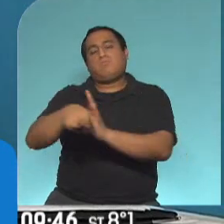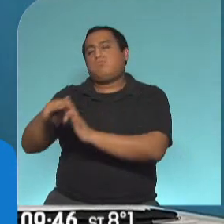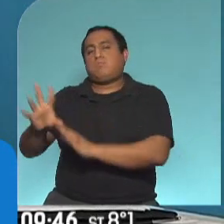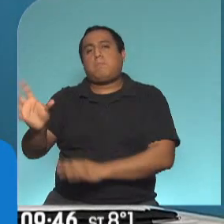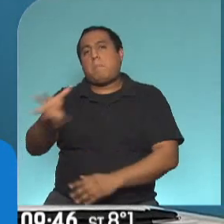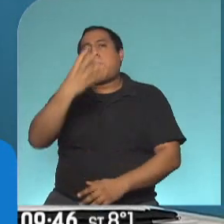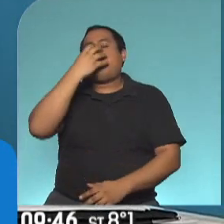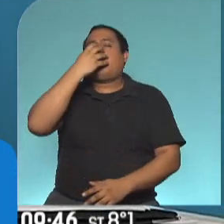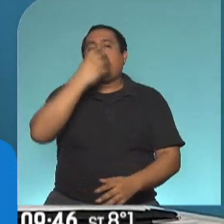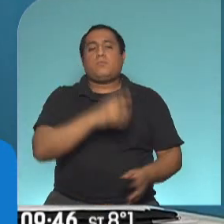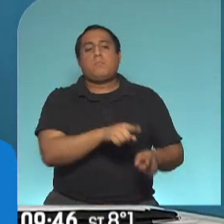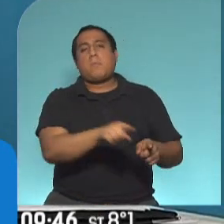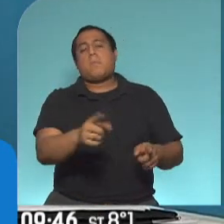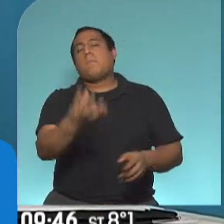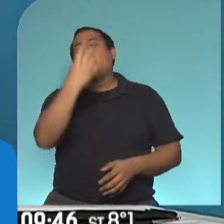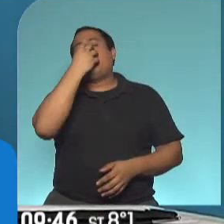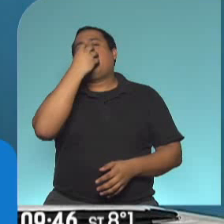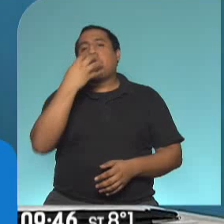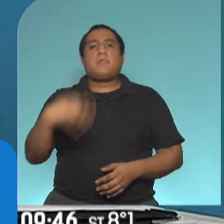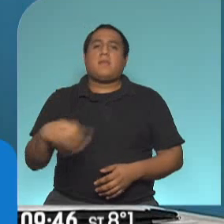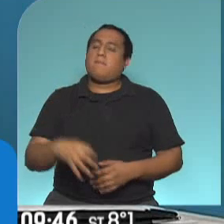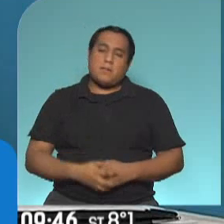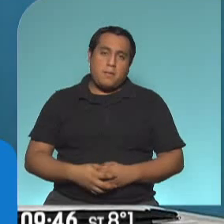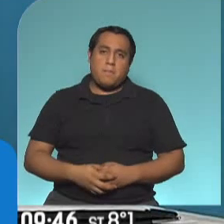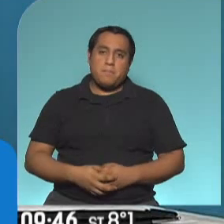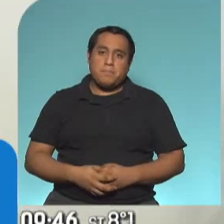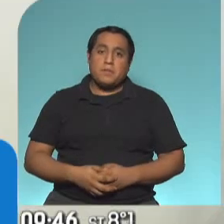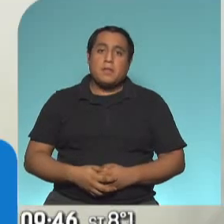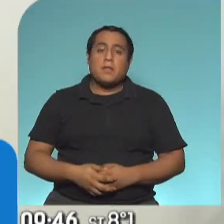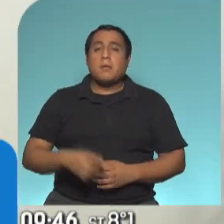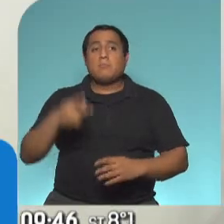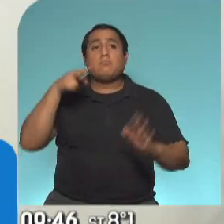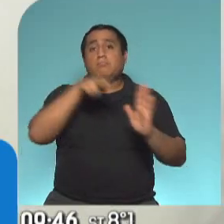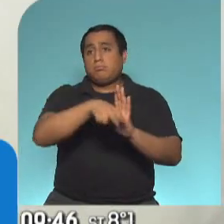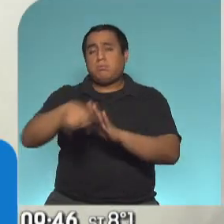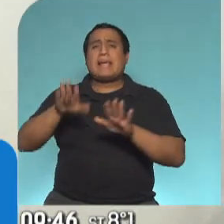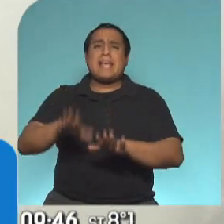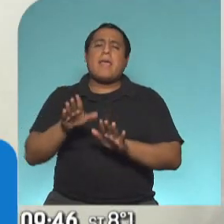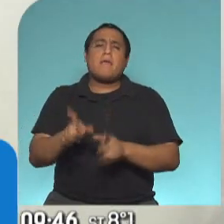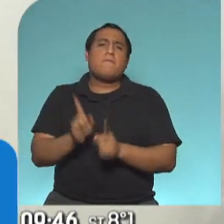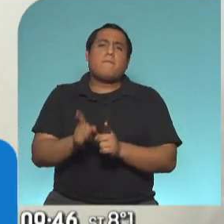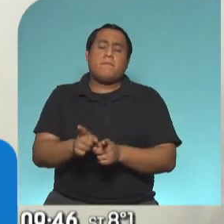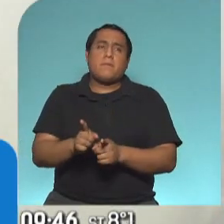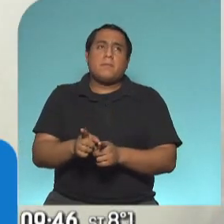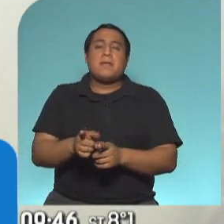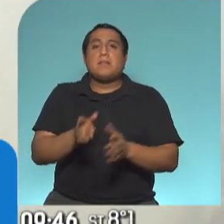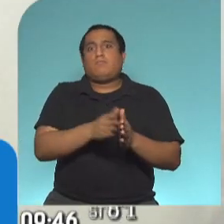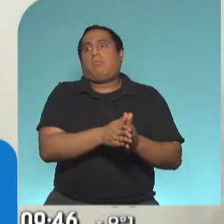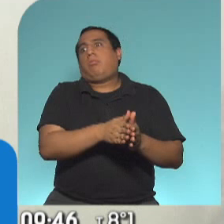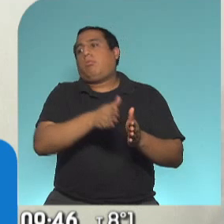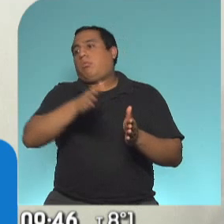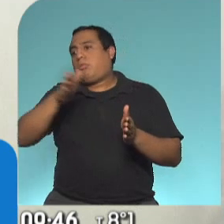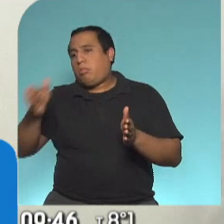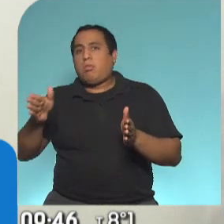conectados a un respirador la estadía promedio de estos pacientes en nuestra unidad también es prolongada